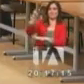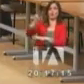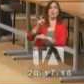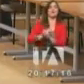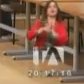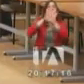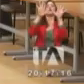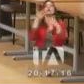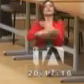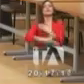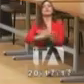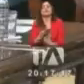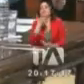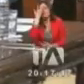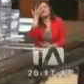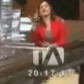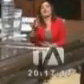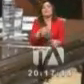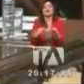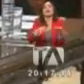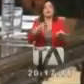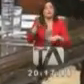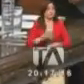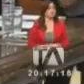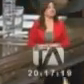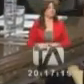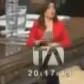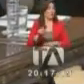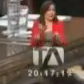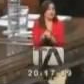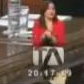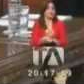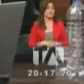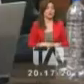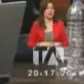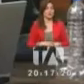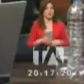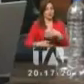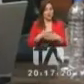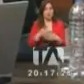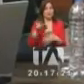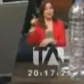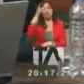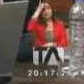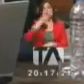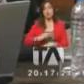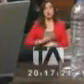de la sentencia, con lo cual la audiencia de juicio, donde se espera el dictamen del fiscal